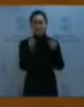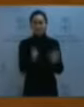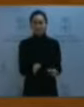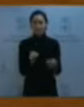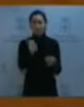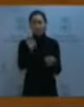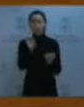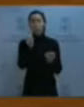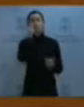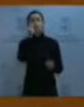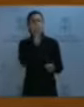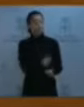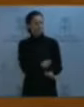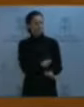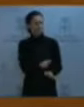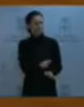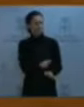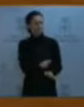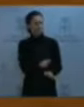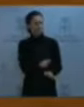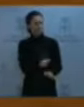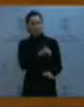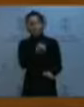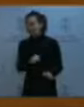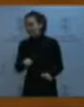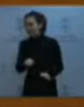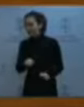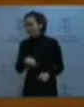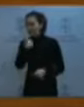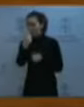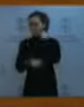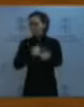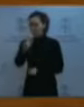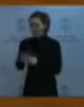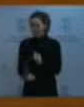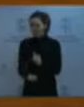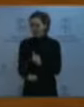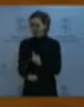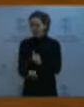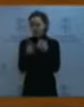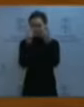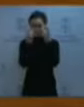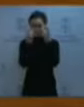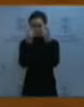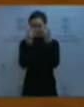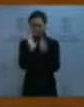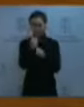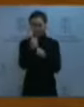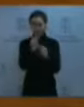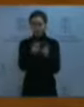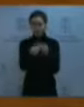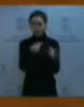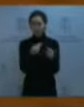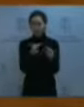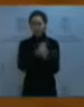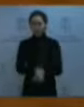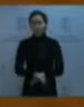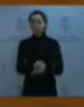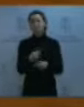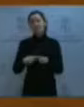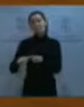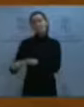la transparencia no tiene mucho que ver con el buzoneo solo. Solo con buzonear no se logra en principio más transparencia. La transparencia tiene más elementos que